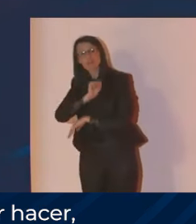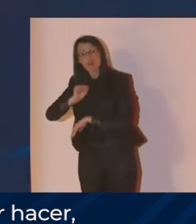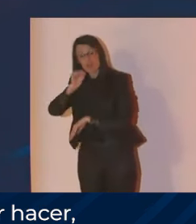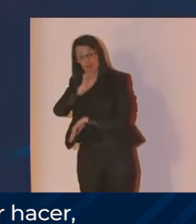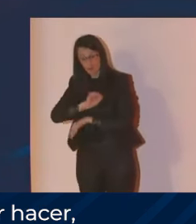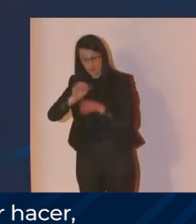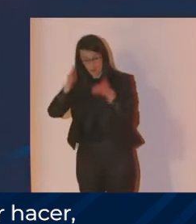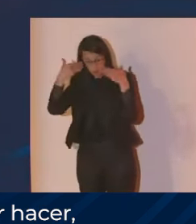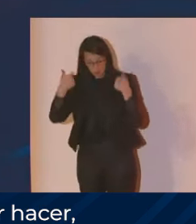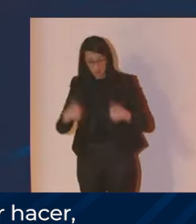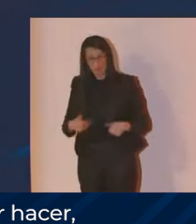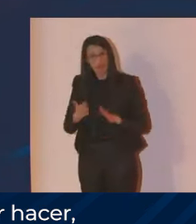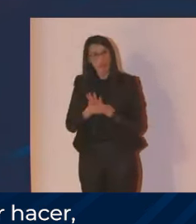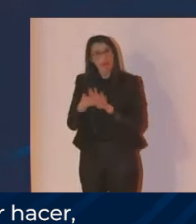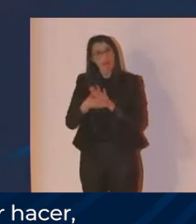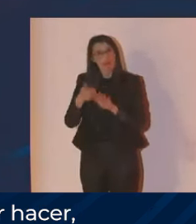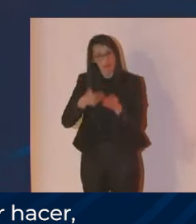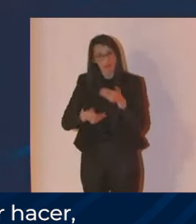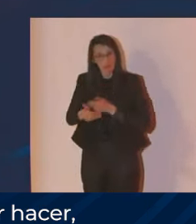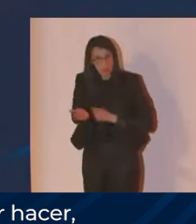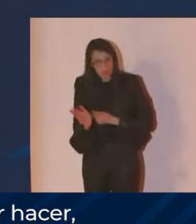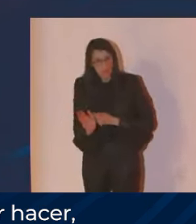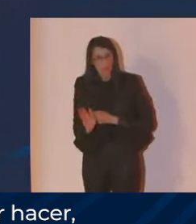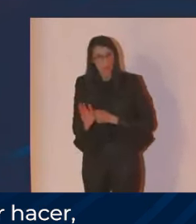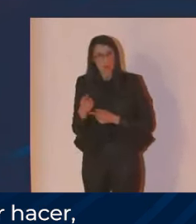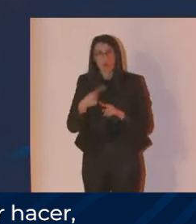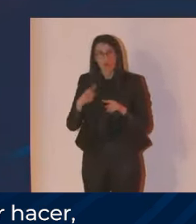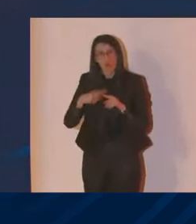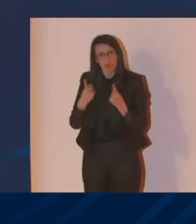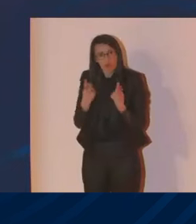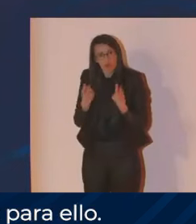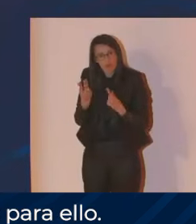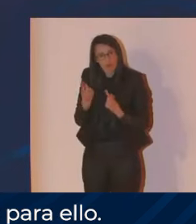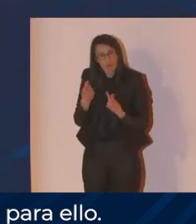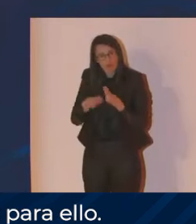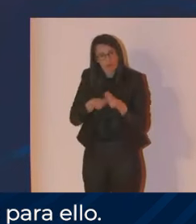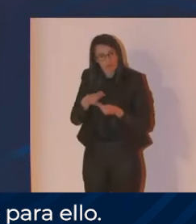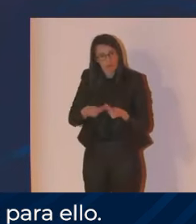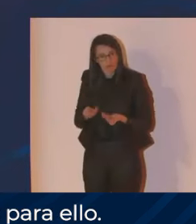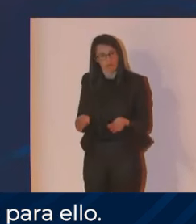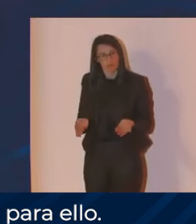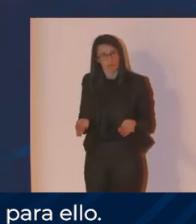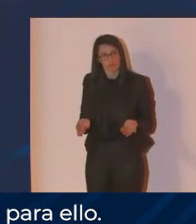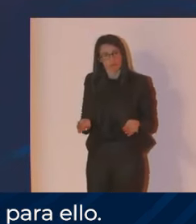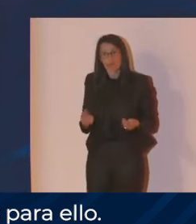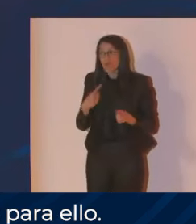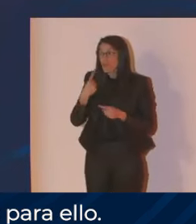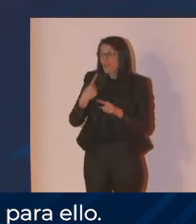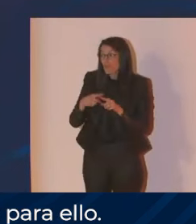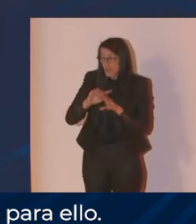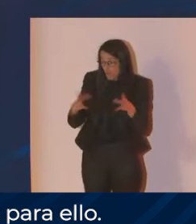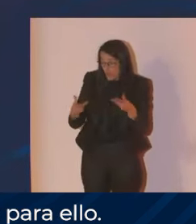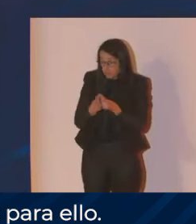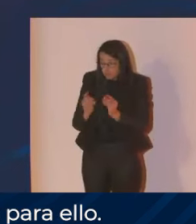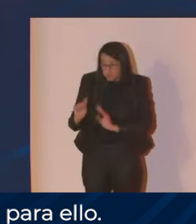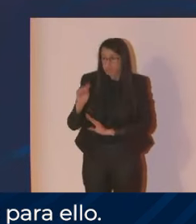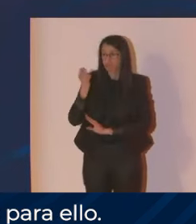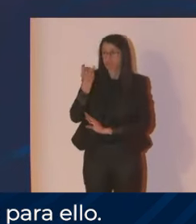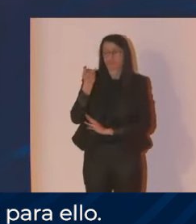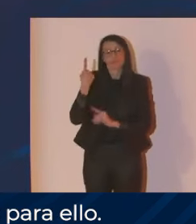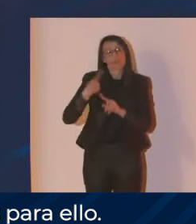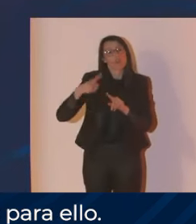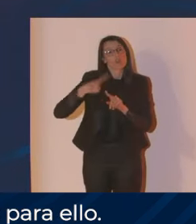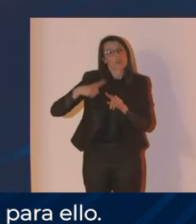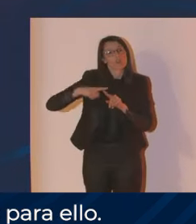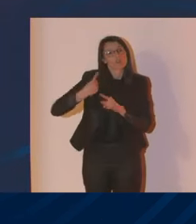nos hablan también del futuro, de lo que nos queda por hacer, de lo que podemos lograr juntos y de lo que necesitamos